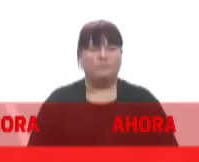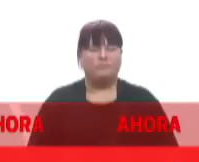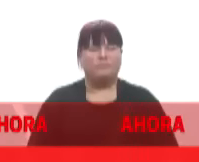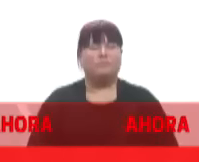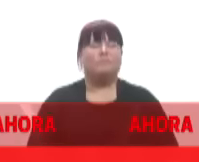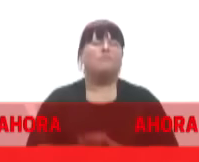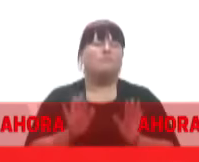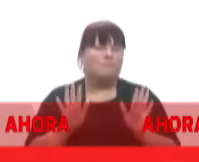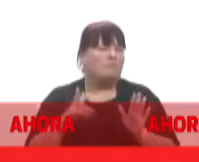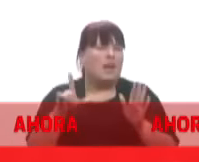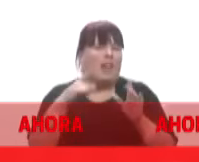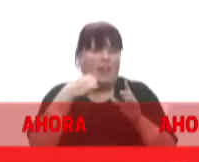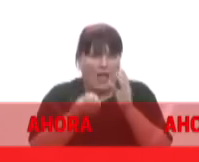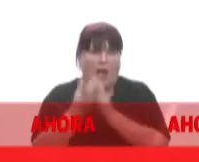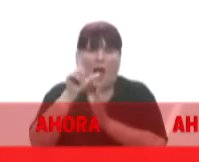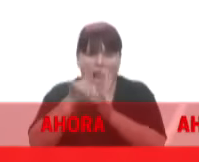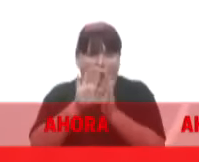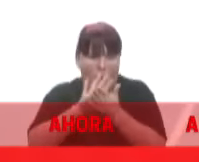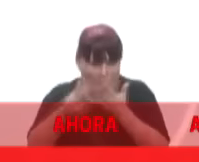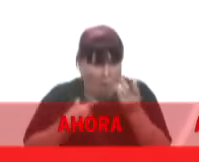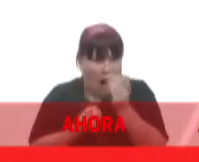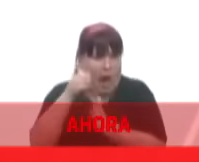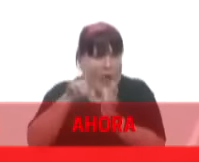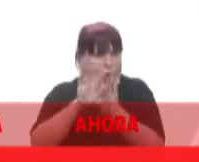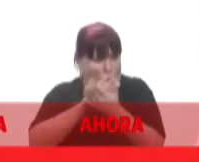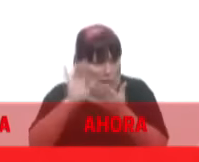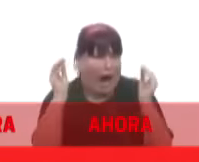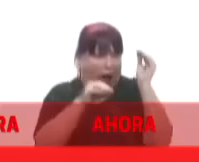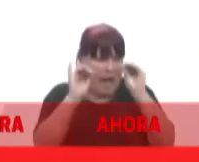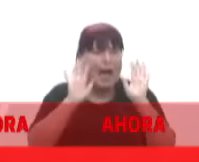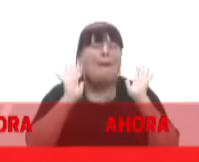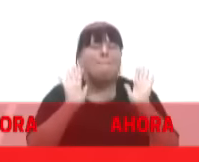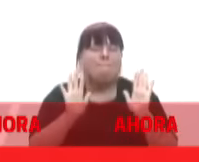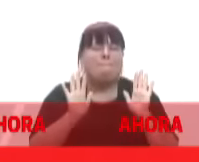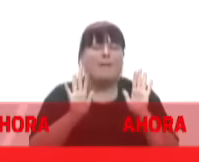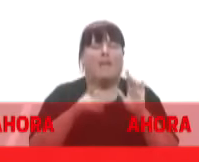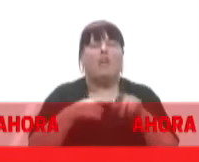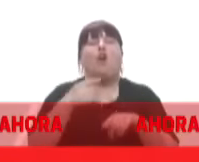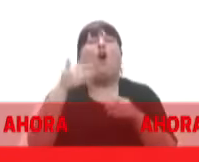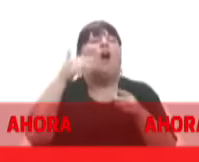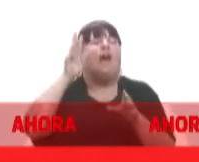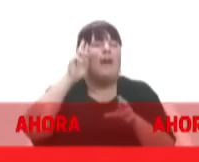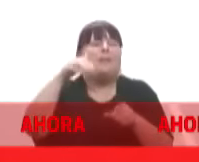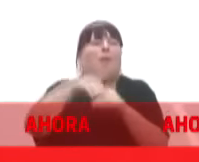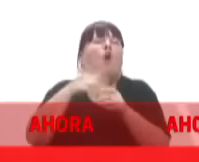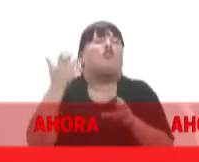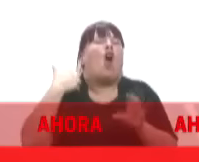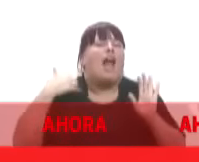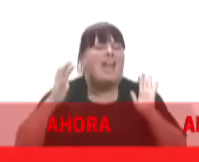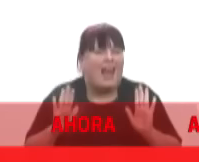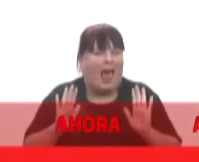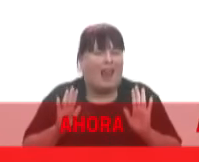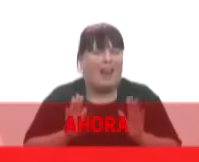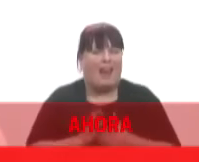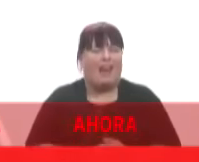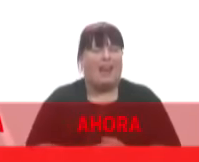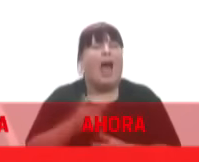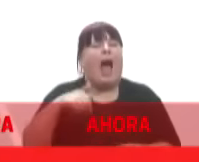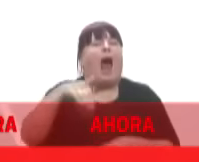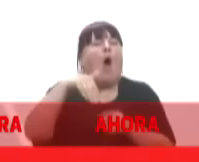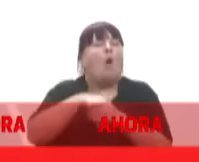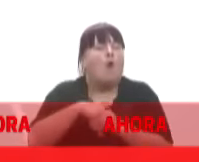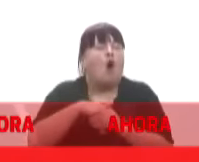Si hay que hacer una ley nueva, haremos otra ley nueva, sí, o agregamos. Que continuar, pero con el dictamen de mayoría, porque es lo que se votó. Estamos votando